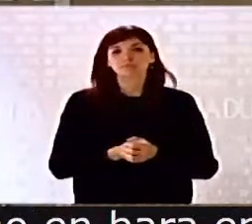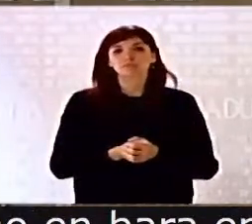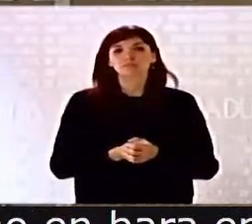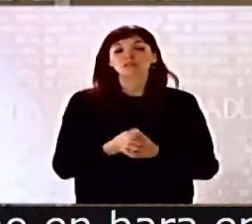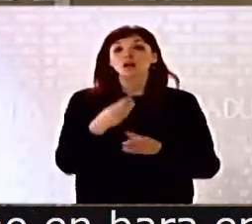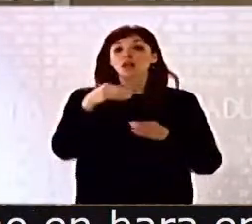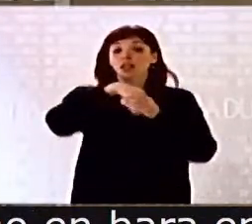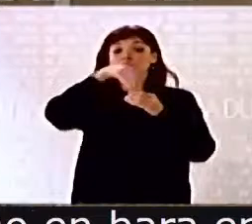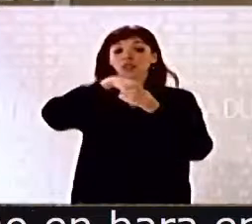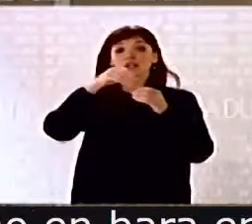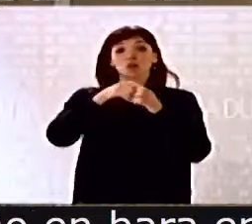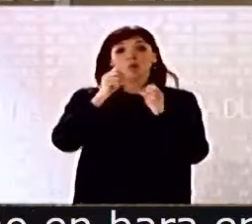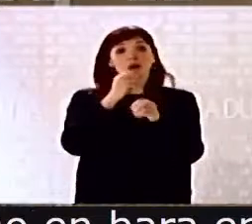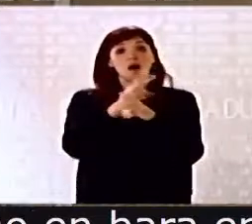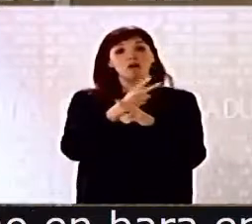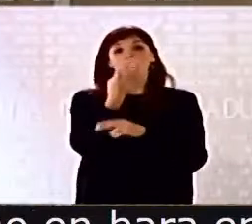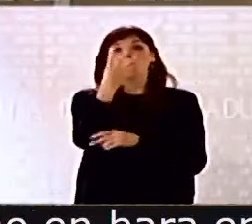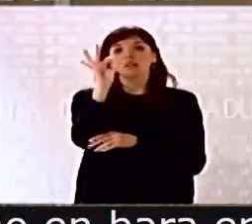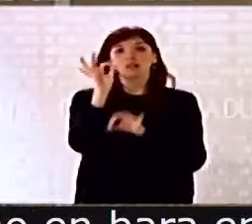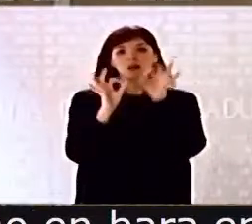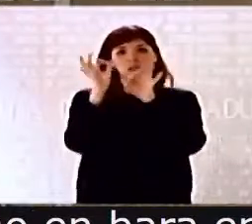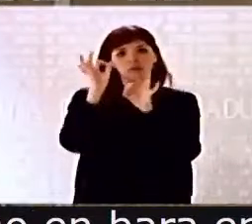40% dentro de los locales,